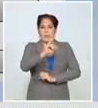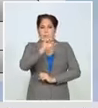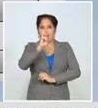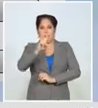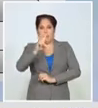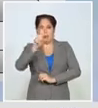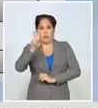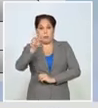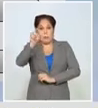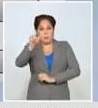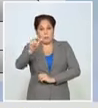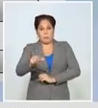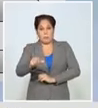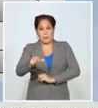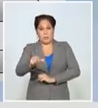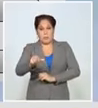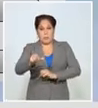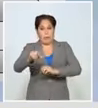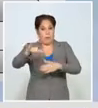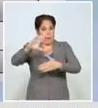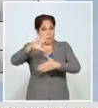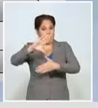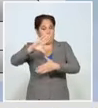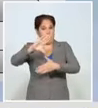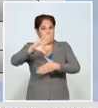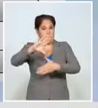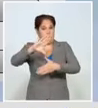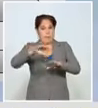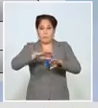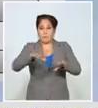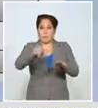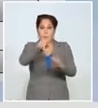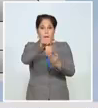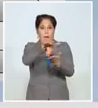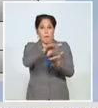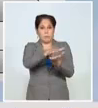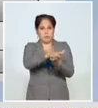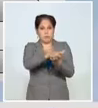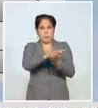5.632 personas y ya se acumulan